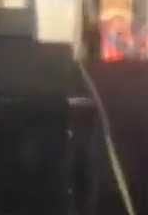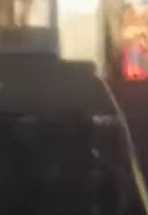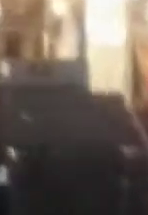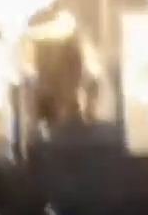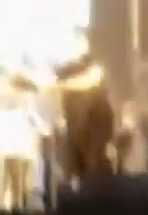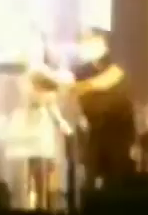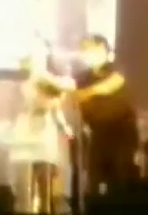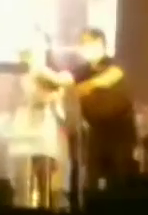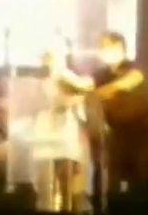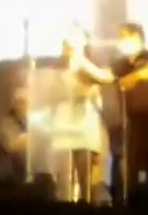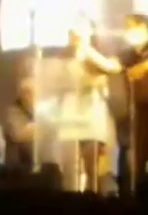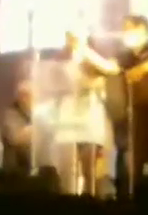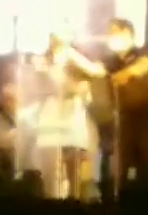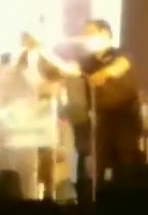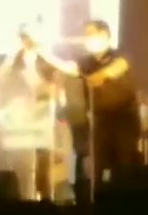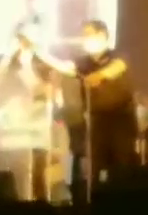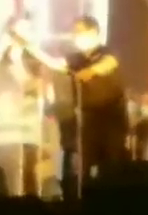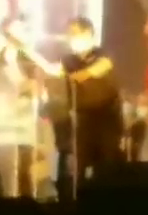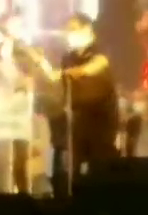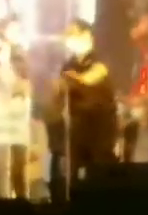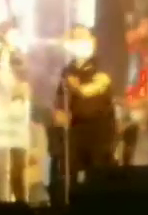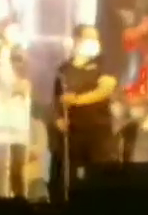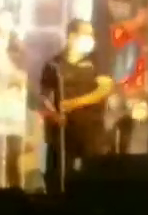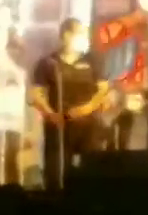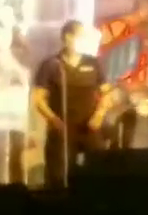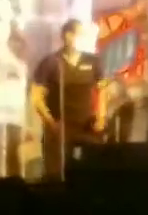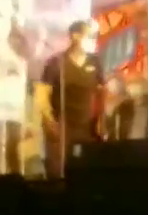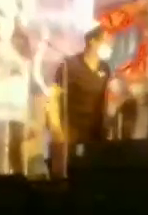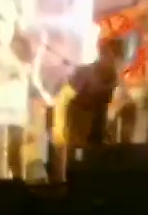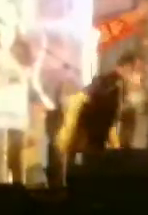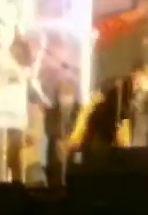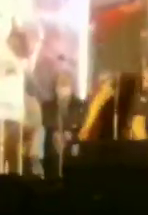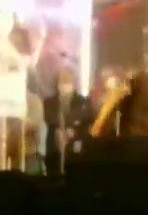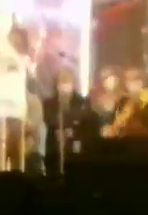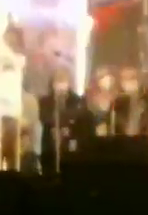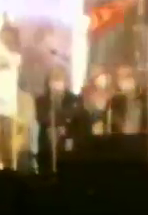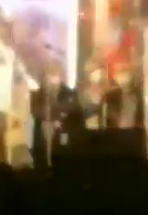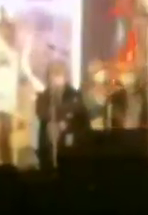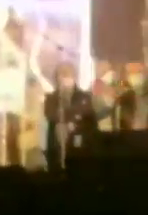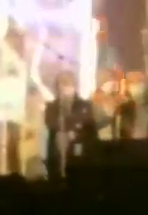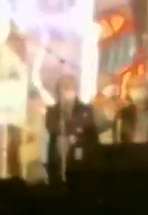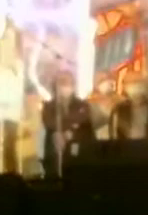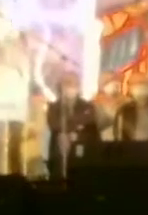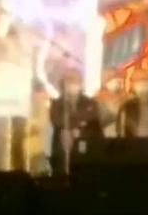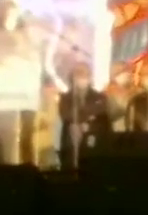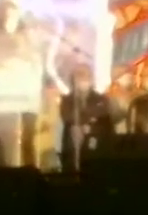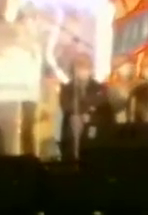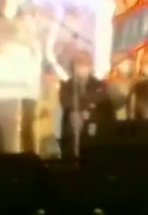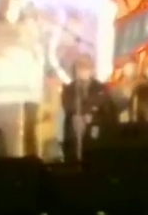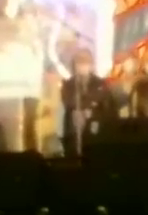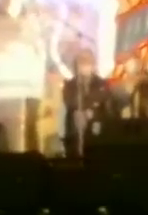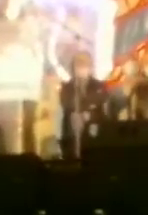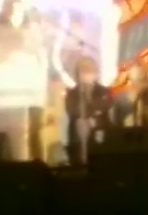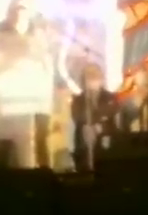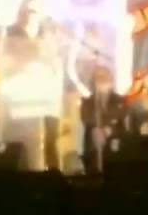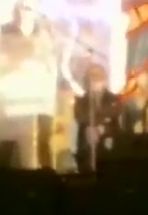Bueno, muy buenas tardes. Es una mezcla de una cantidad de cosas, ¿no? Un